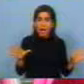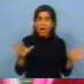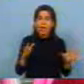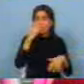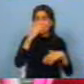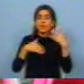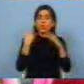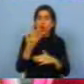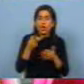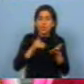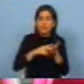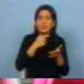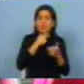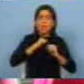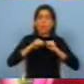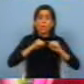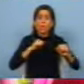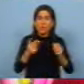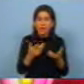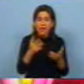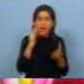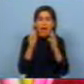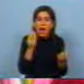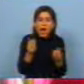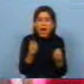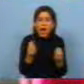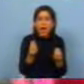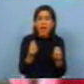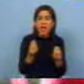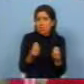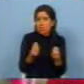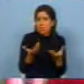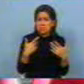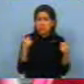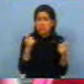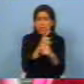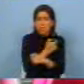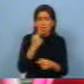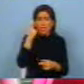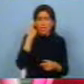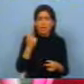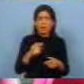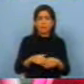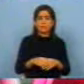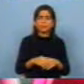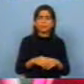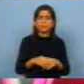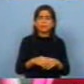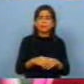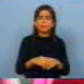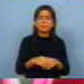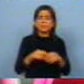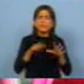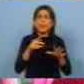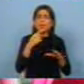quieran correr, busquen algún tipo de argumento un poquito más profundo, un poquito más, digo, no tan básico, no tan primitivo, ¿no?, en estos tiempos. Bueno, y